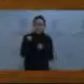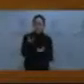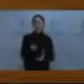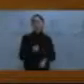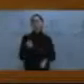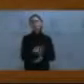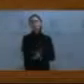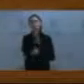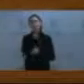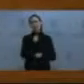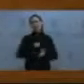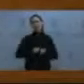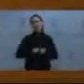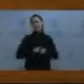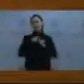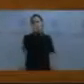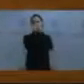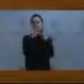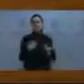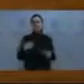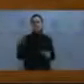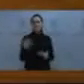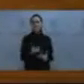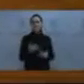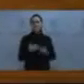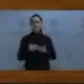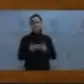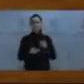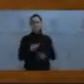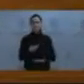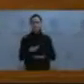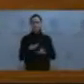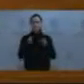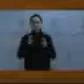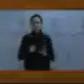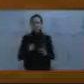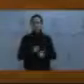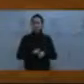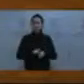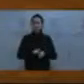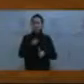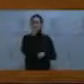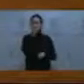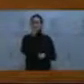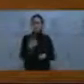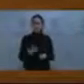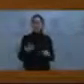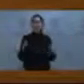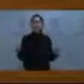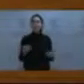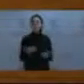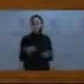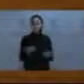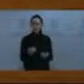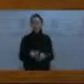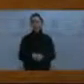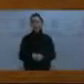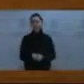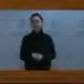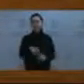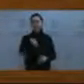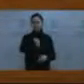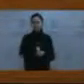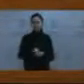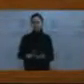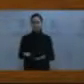que había aspectos mejorables en el funcionamiento y a gran parte de esos aspectos mejorables responde el contenido de la